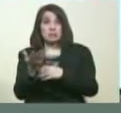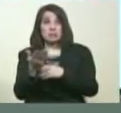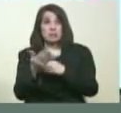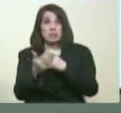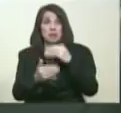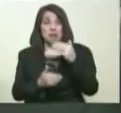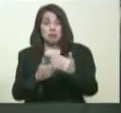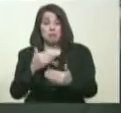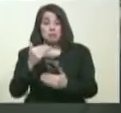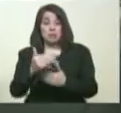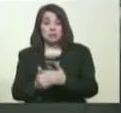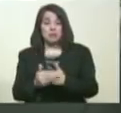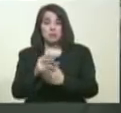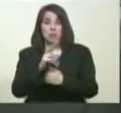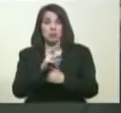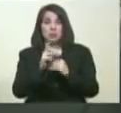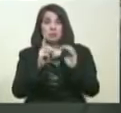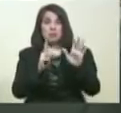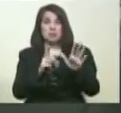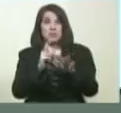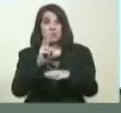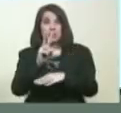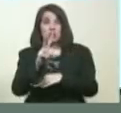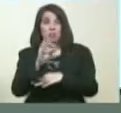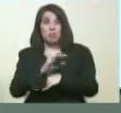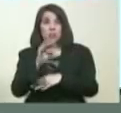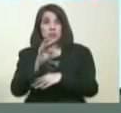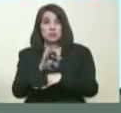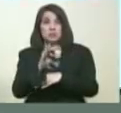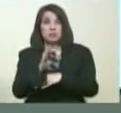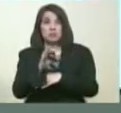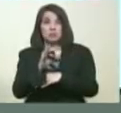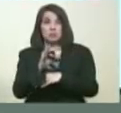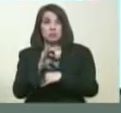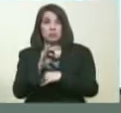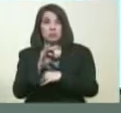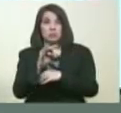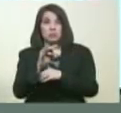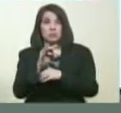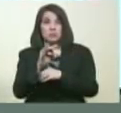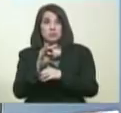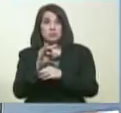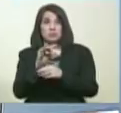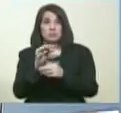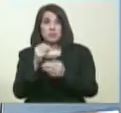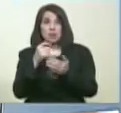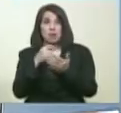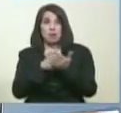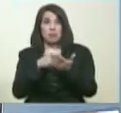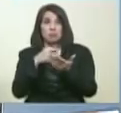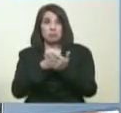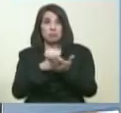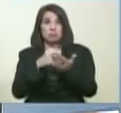Pasamos del 62% de inversión en los presupuestos